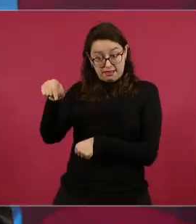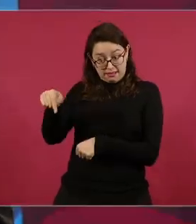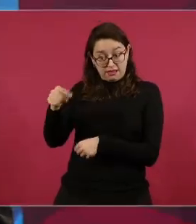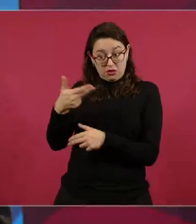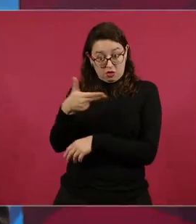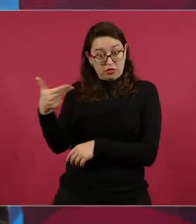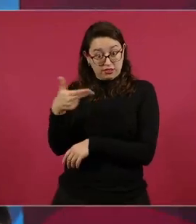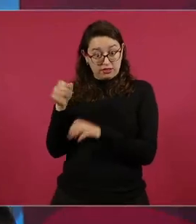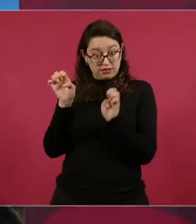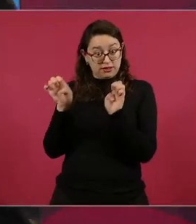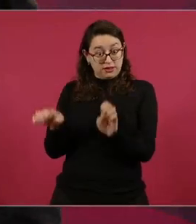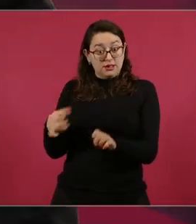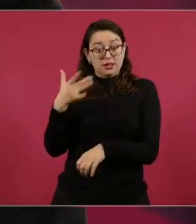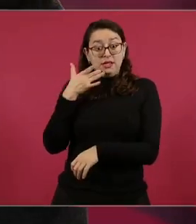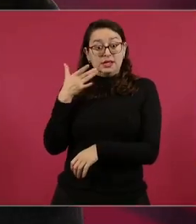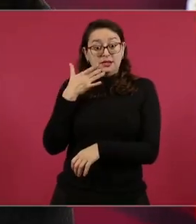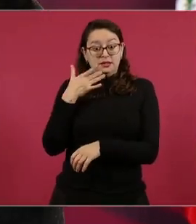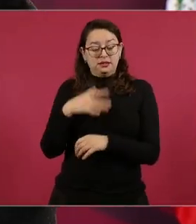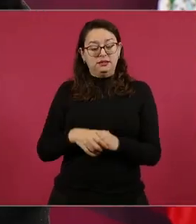de que